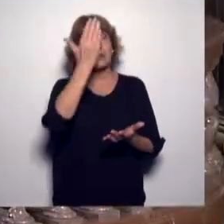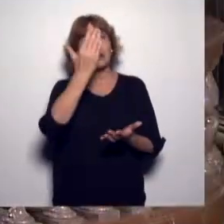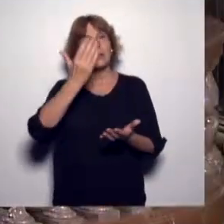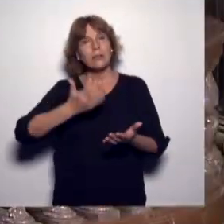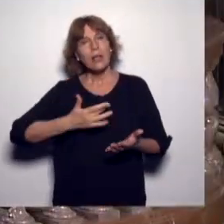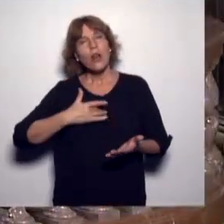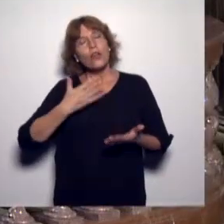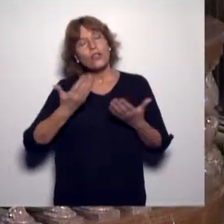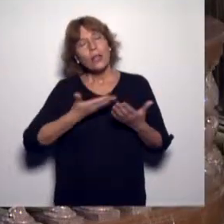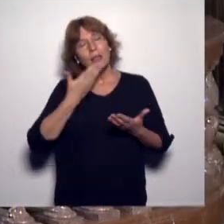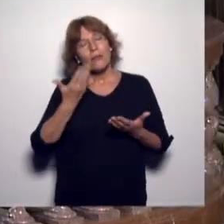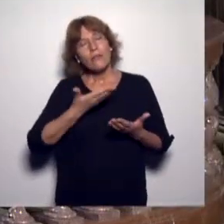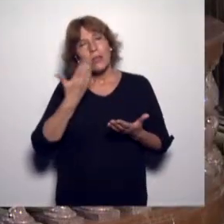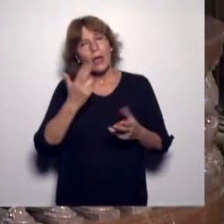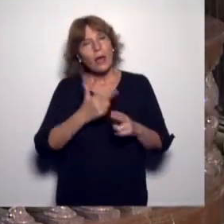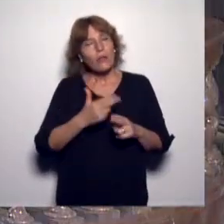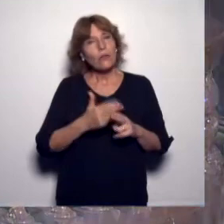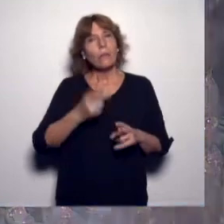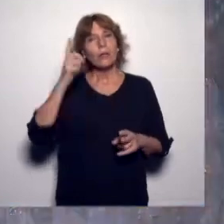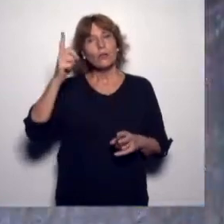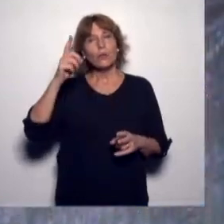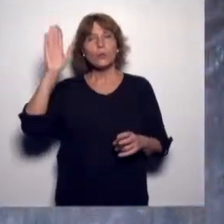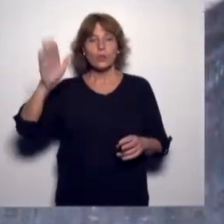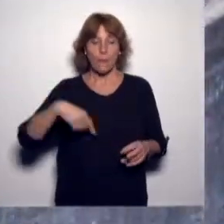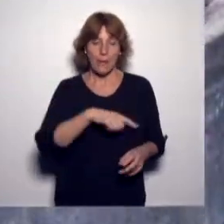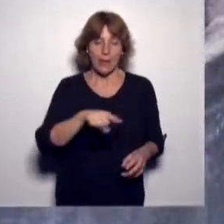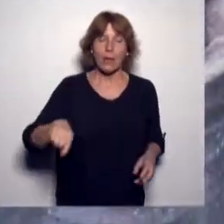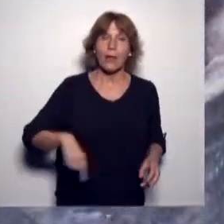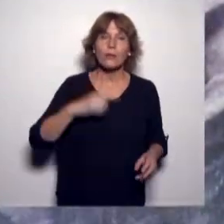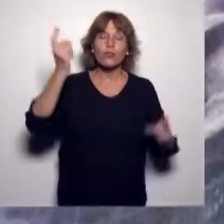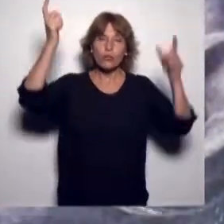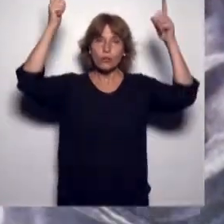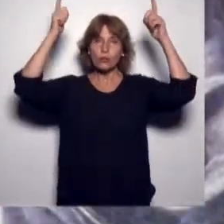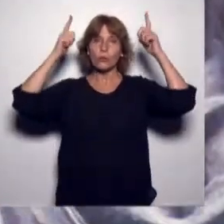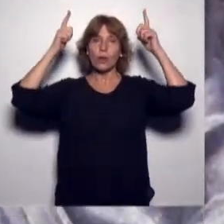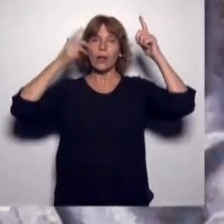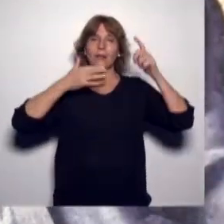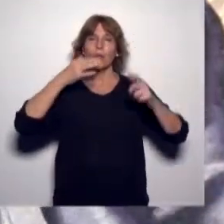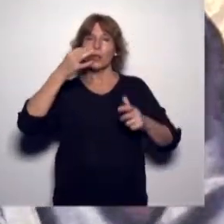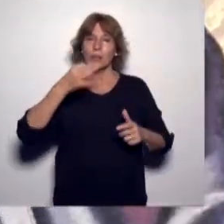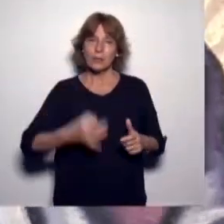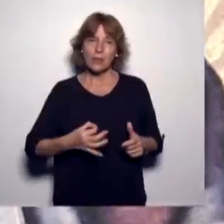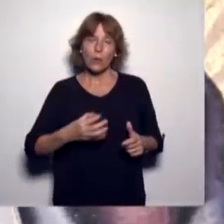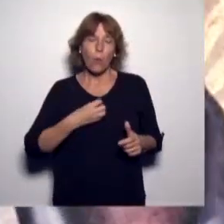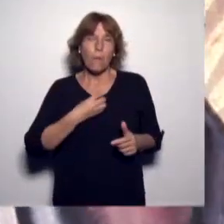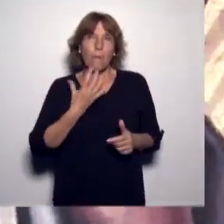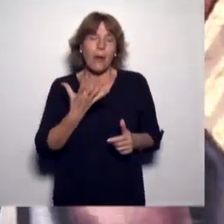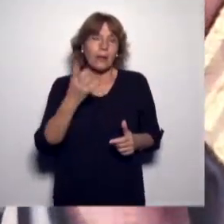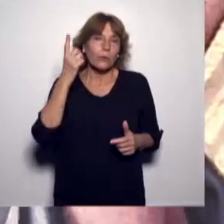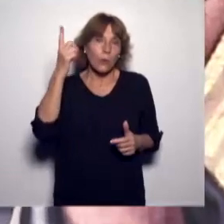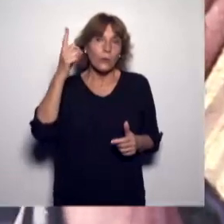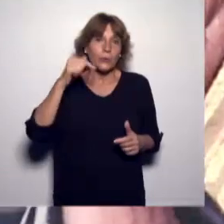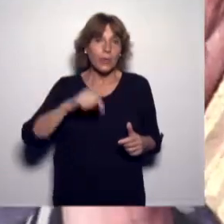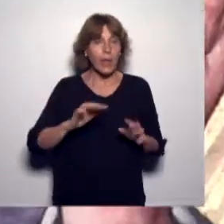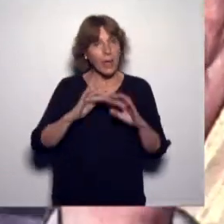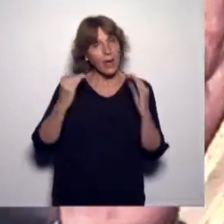cielo, santificado sea tu nombre, venga a nosotros tu reino, hágase